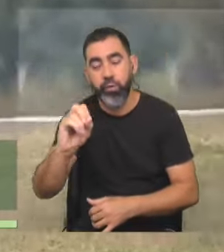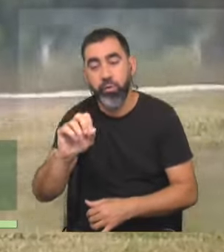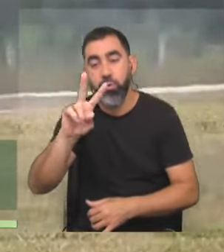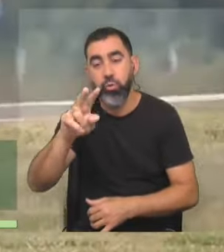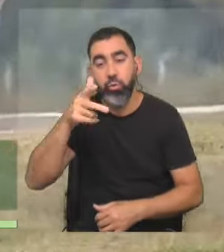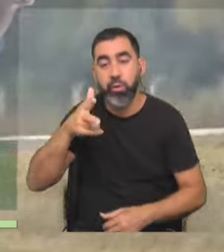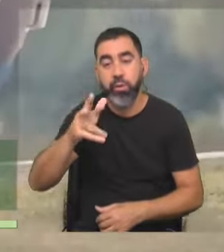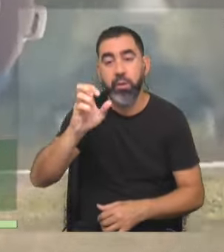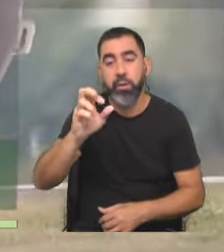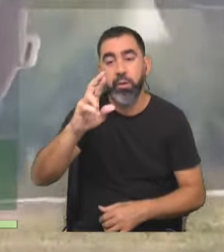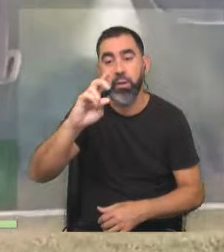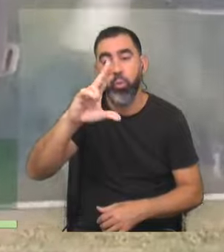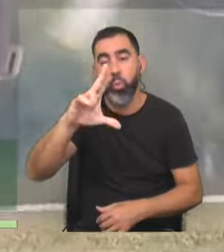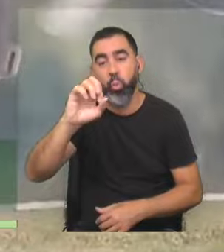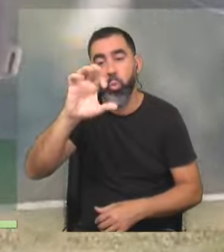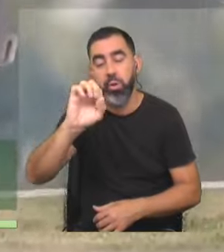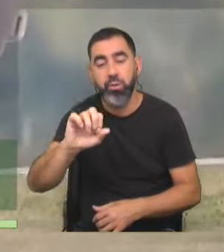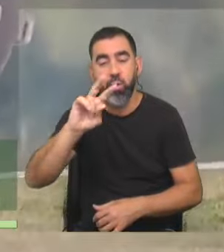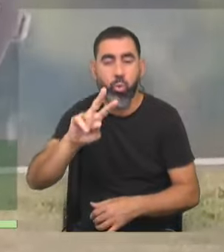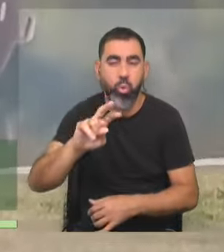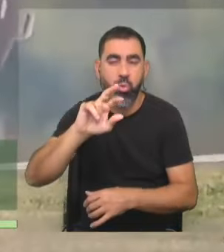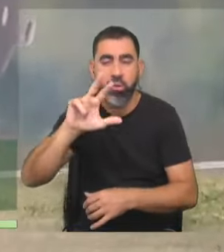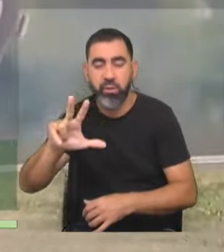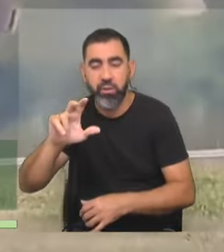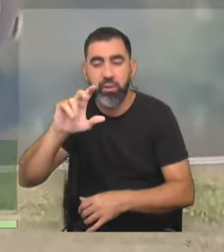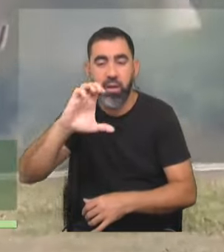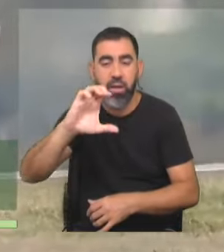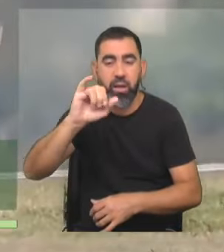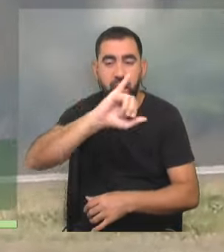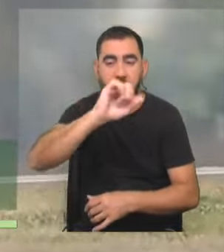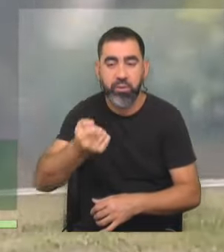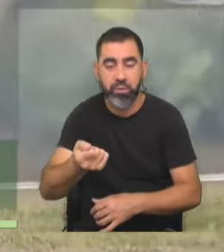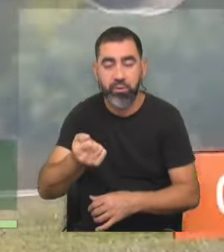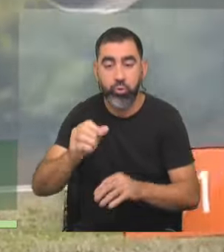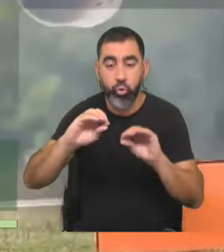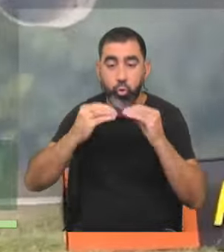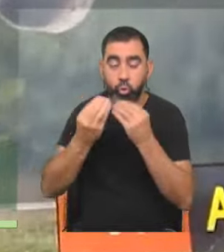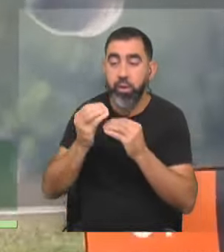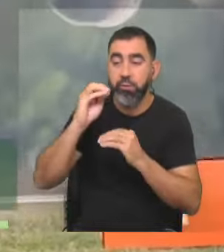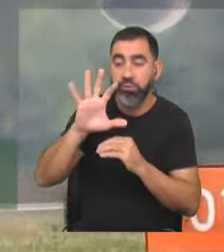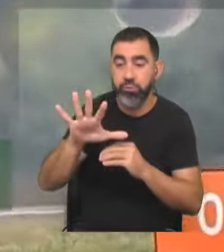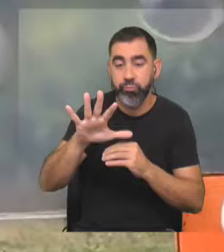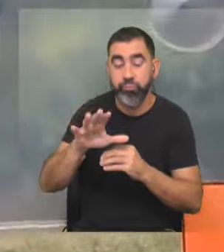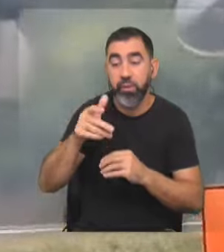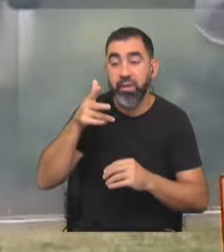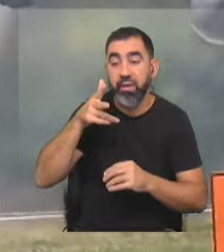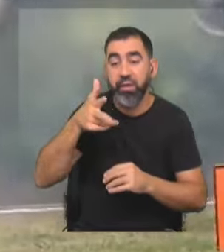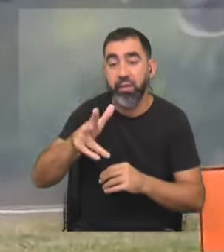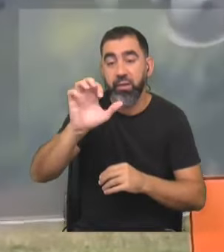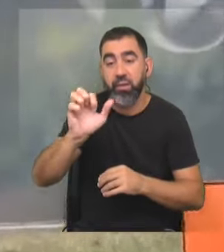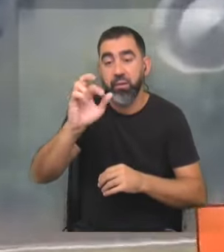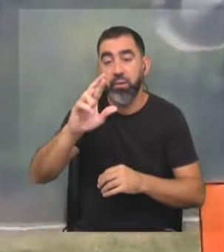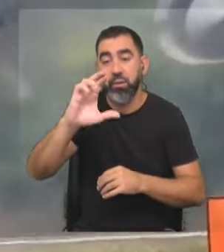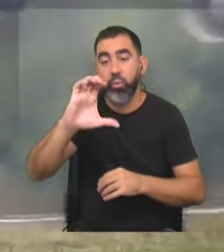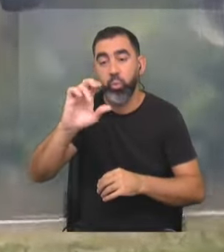kc 130 y entre dos y tres casas c212 de una flota de cinco sobre los Hércules el portal sobre los